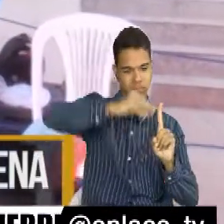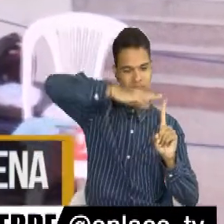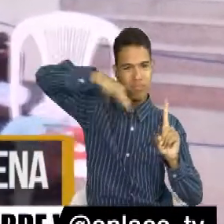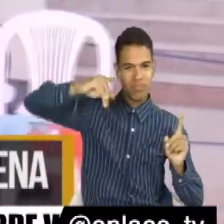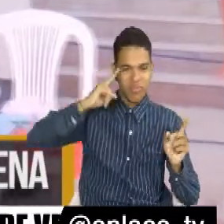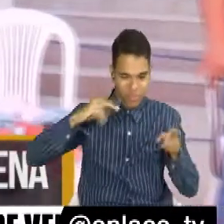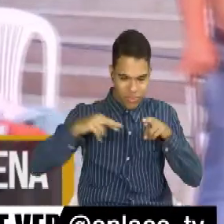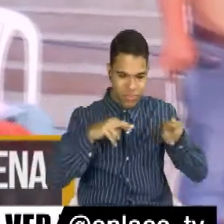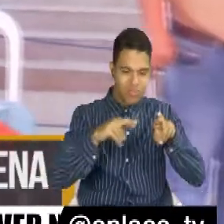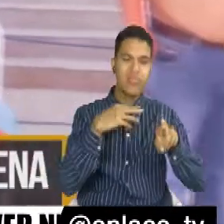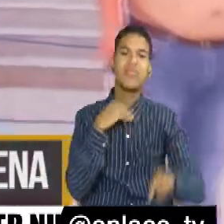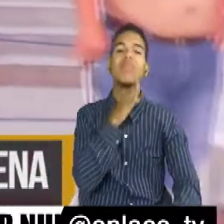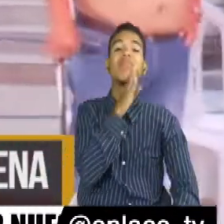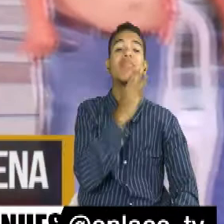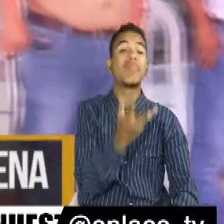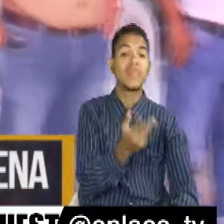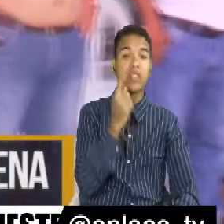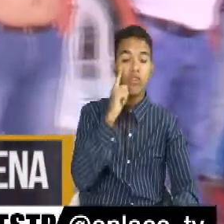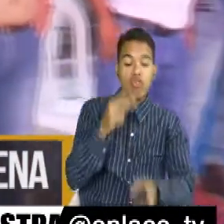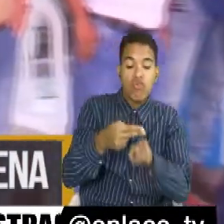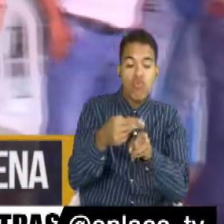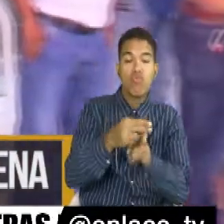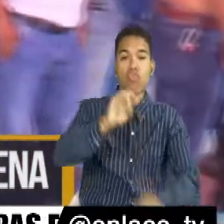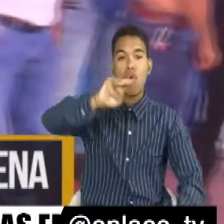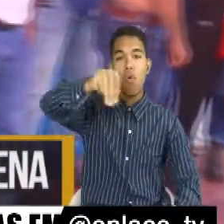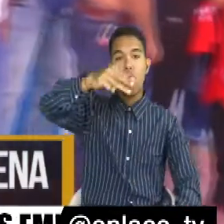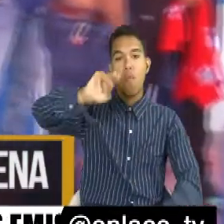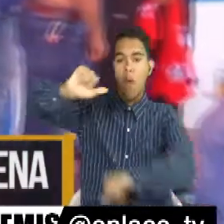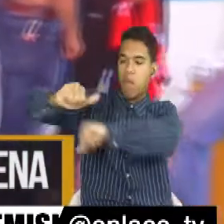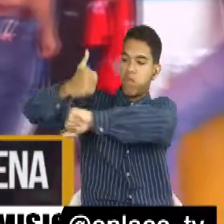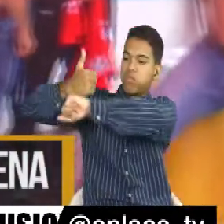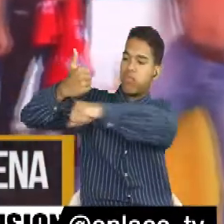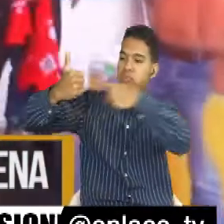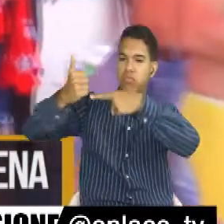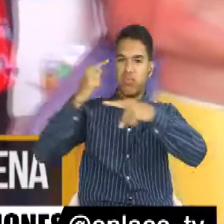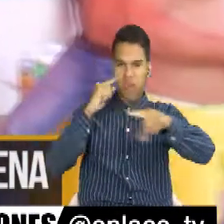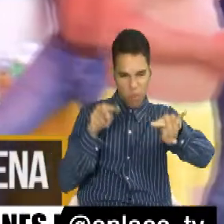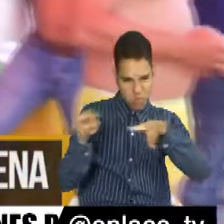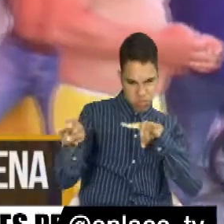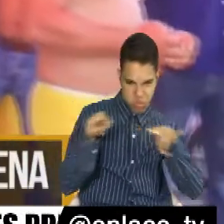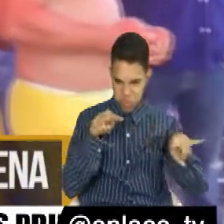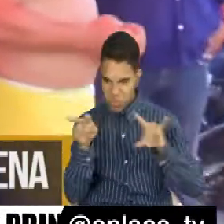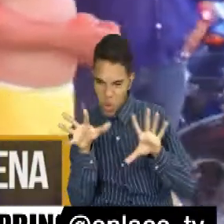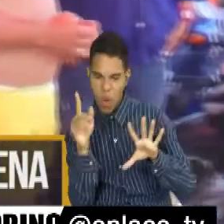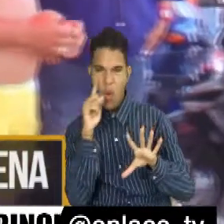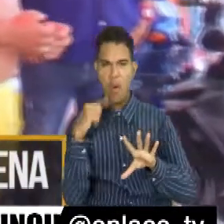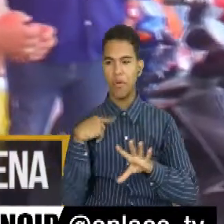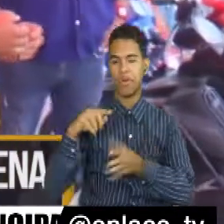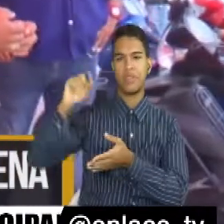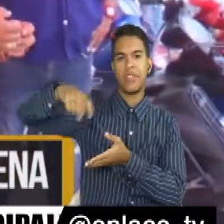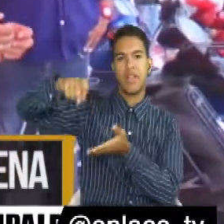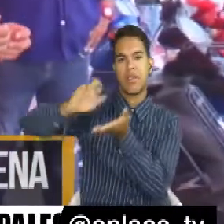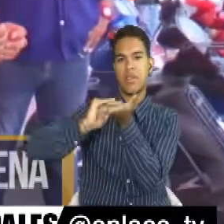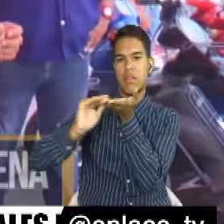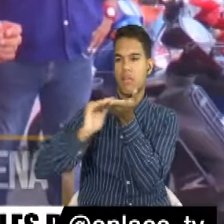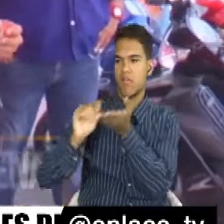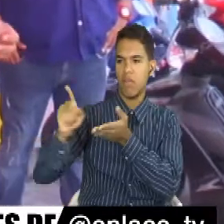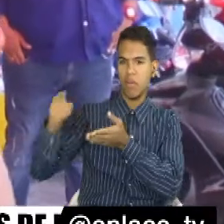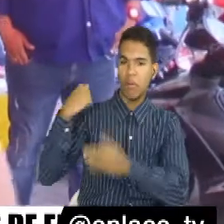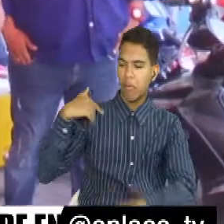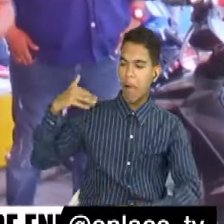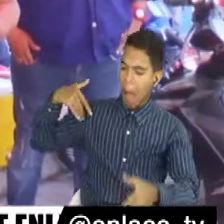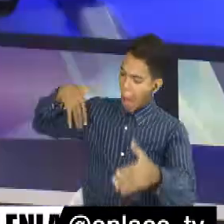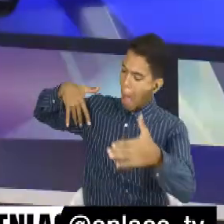Cor Magdalena elige este miércoles a su nuevo director ejecutivo, quien de inmediato deberá buscar una salida a esta crisis que se agudiza con el pasar de los